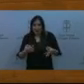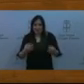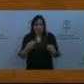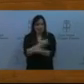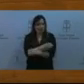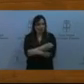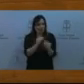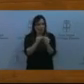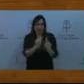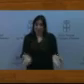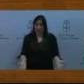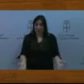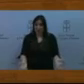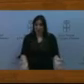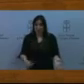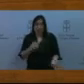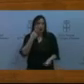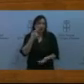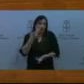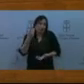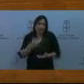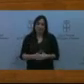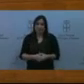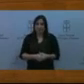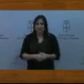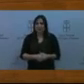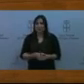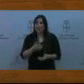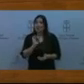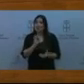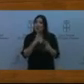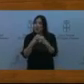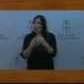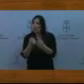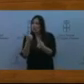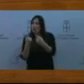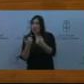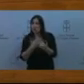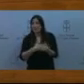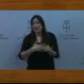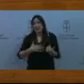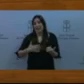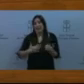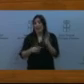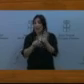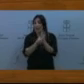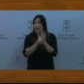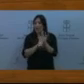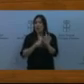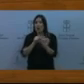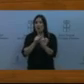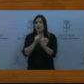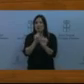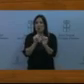Es verdad que algunos grupos han pretendido que el alcance de la ley exceda, incluso las